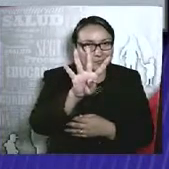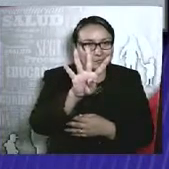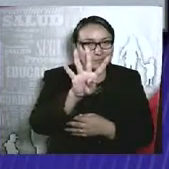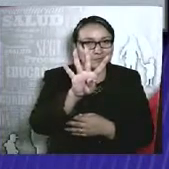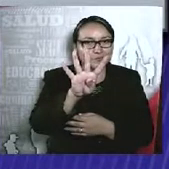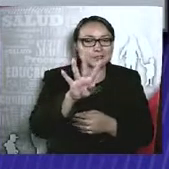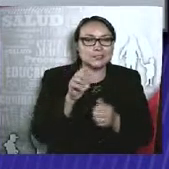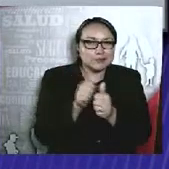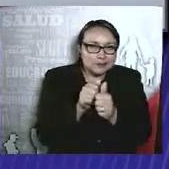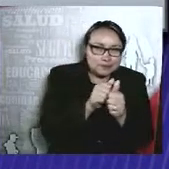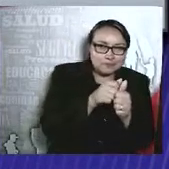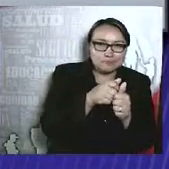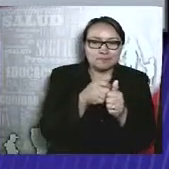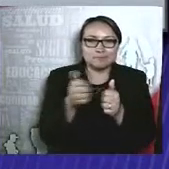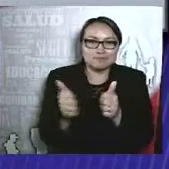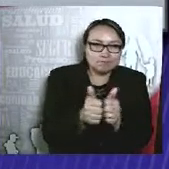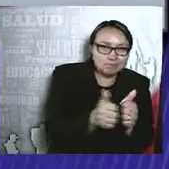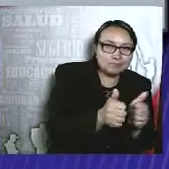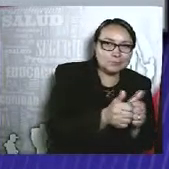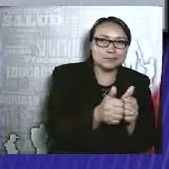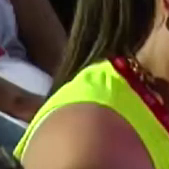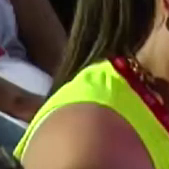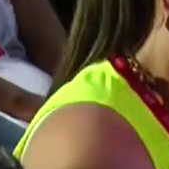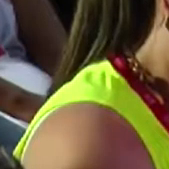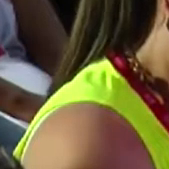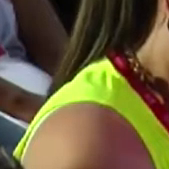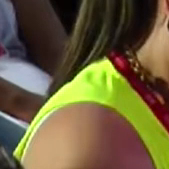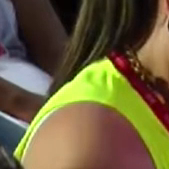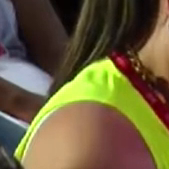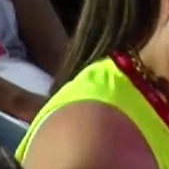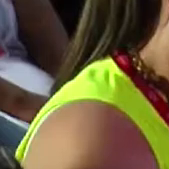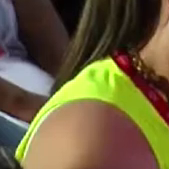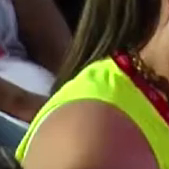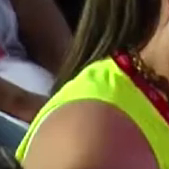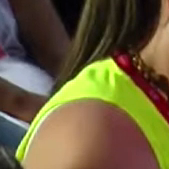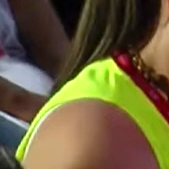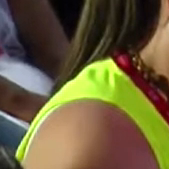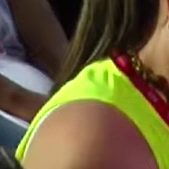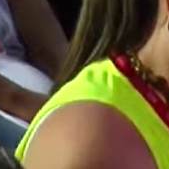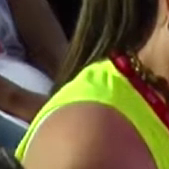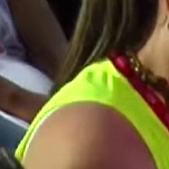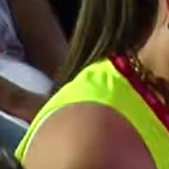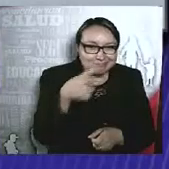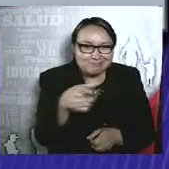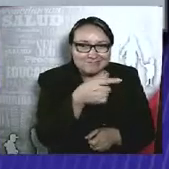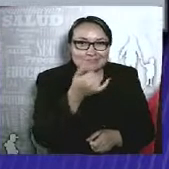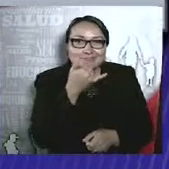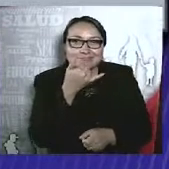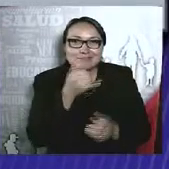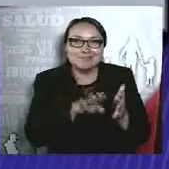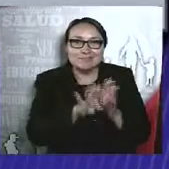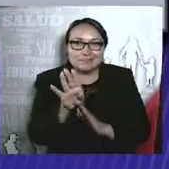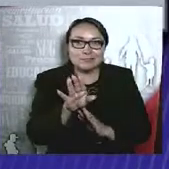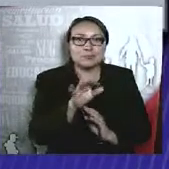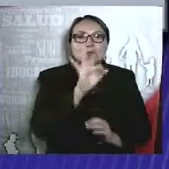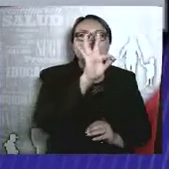el seguimiento y el acompañamiento a las unidades productivas que desembolsamos. El gran logro que les podemos compartir es que aproximadamente